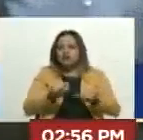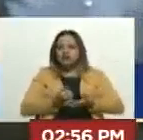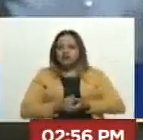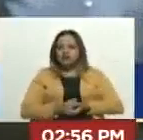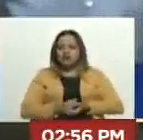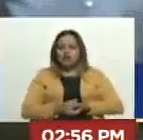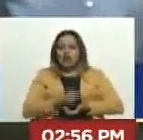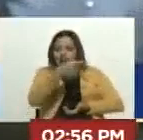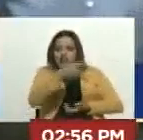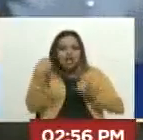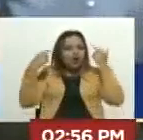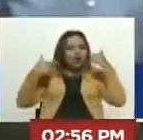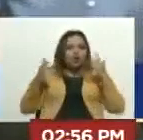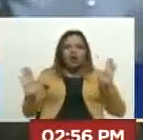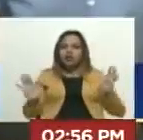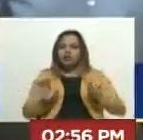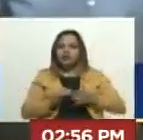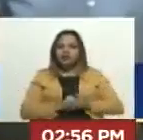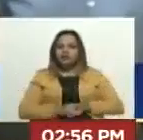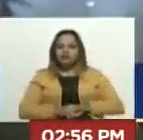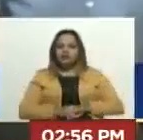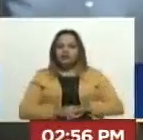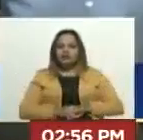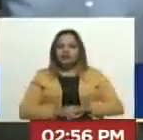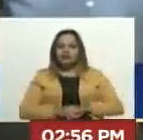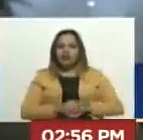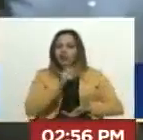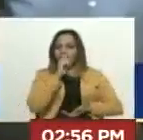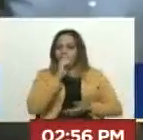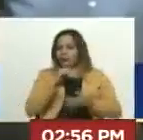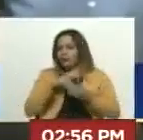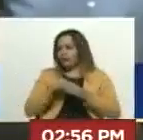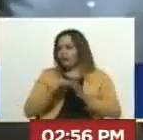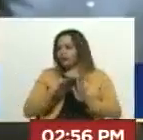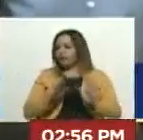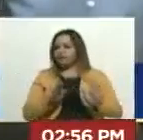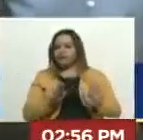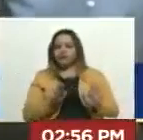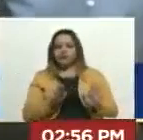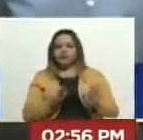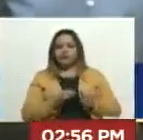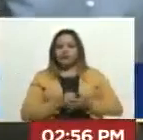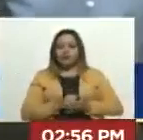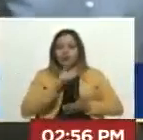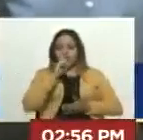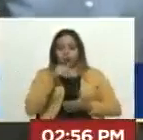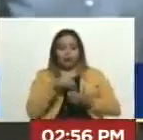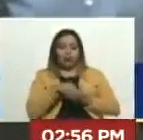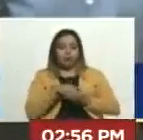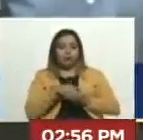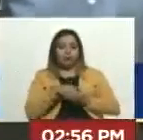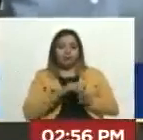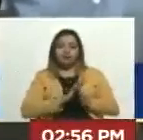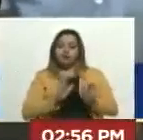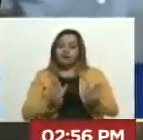esa locura con su silencio. Con su silencio.